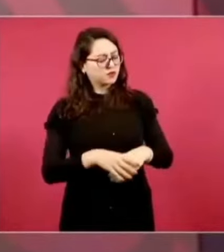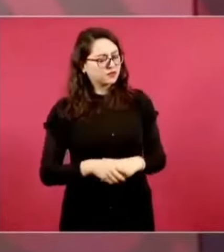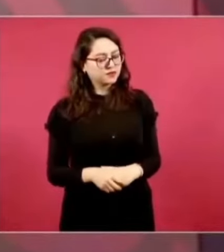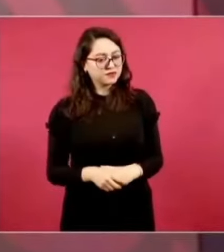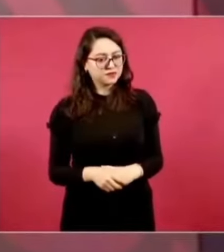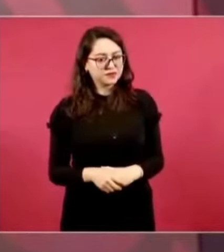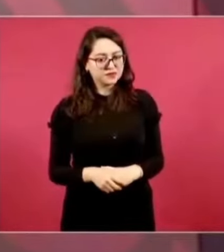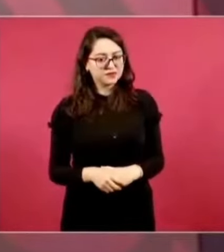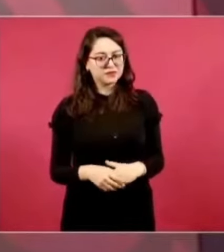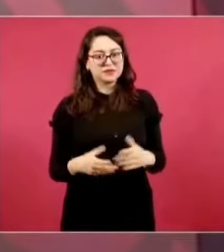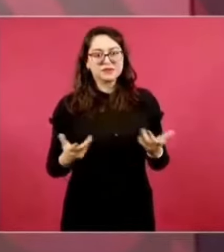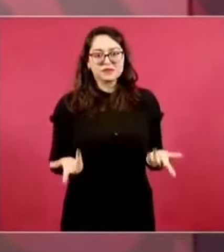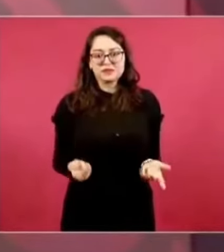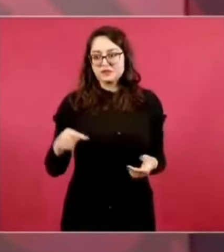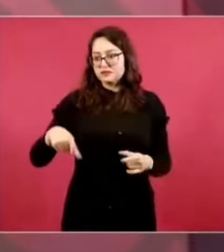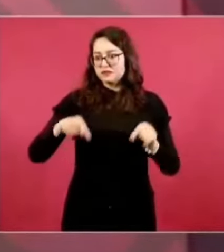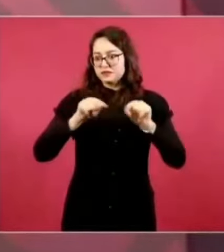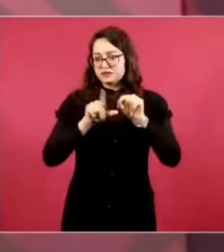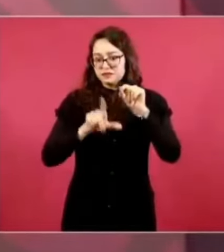¿Cuándo ha habido un golpe de Estado en México?